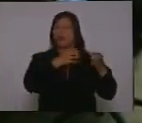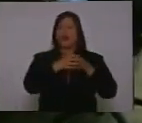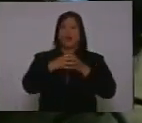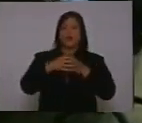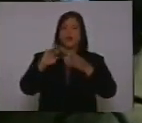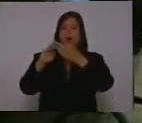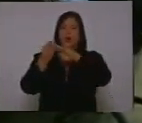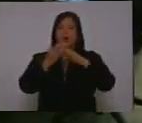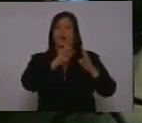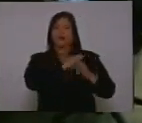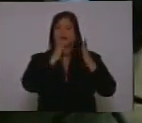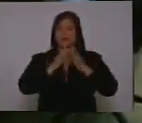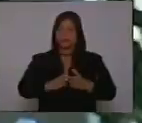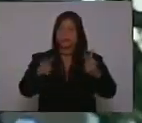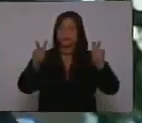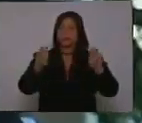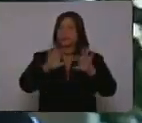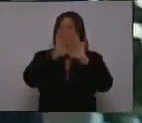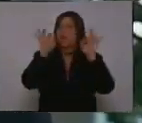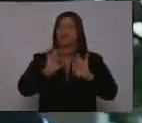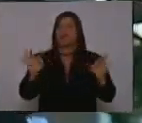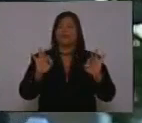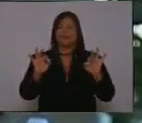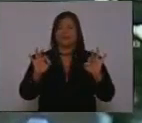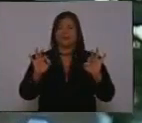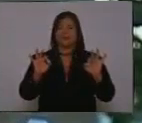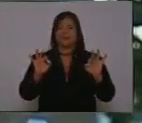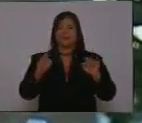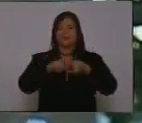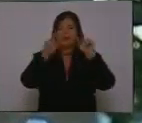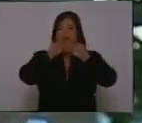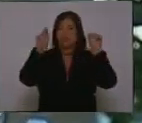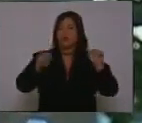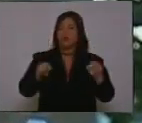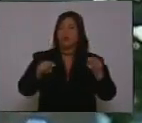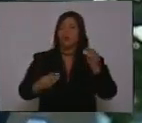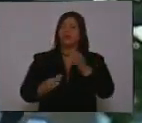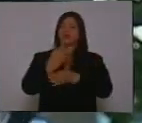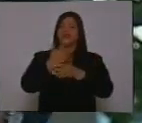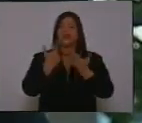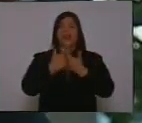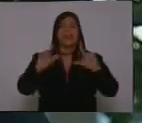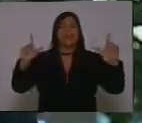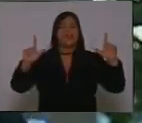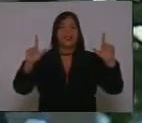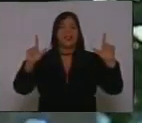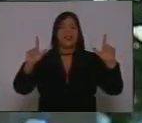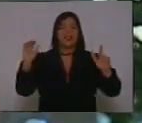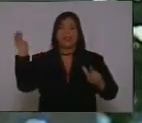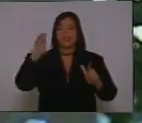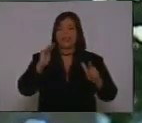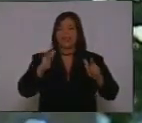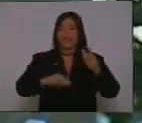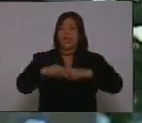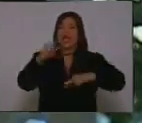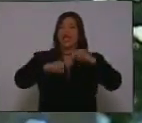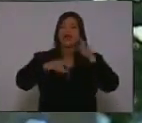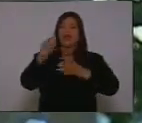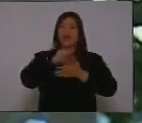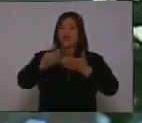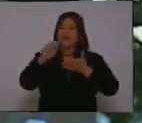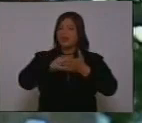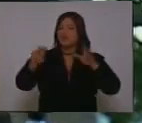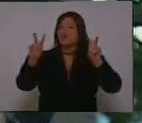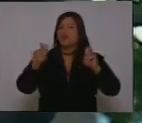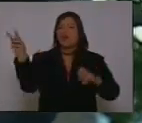consejos estudiantiles del nuevo modelo emancipador, liberador, que viene a construir una